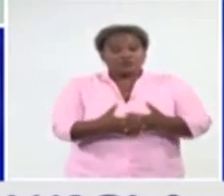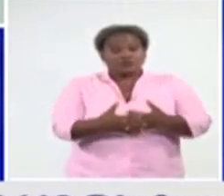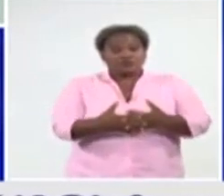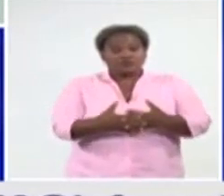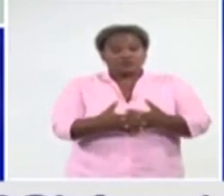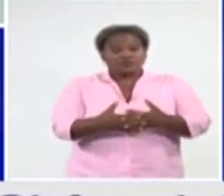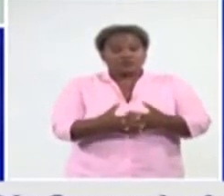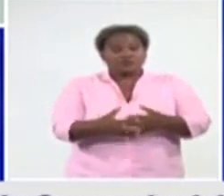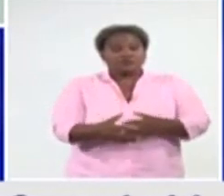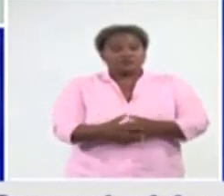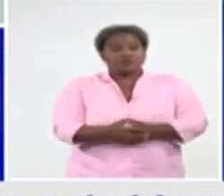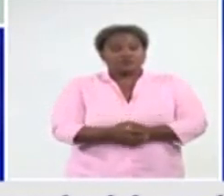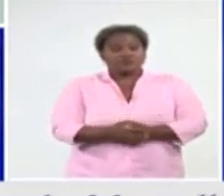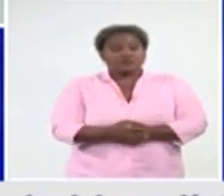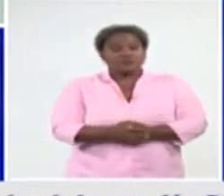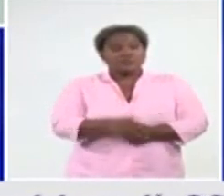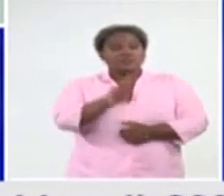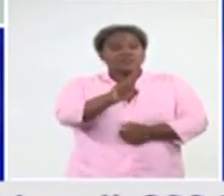con